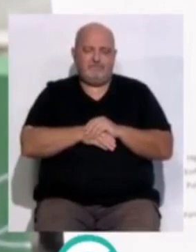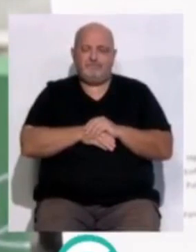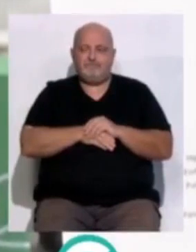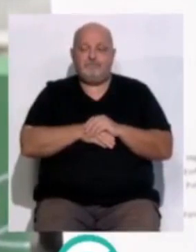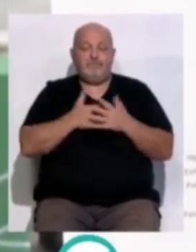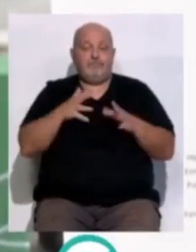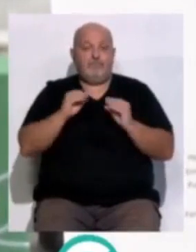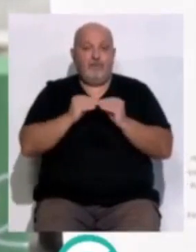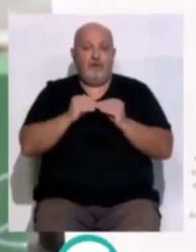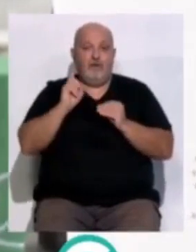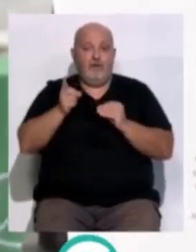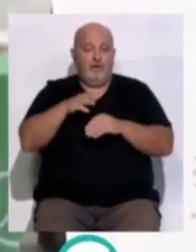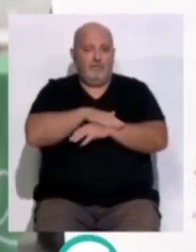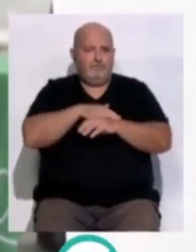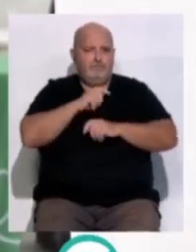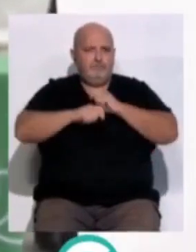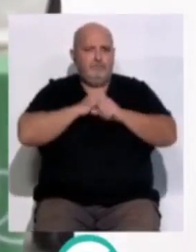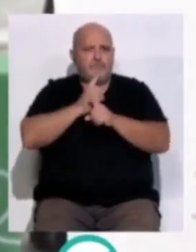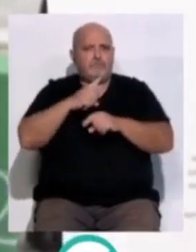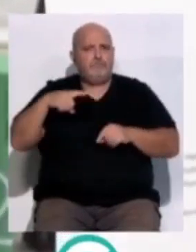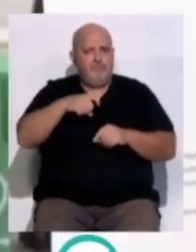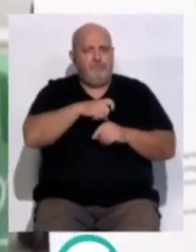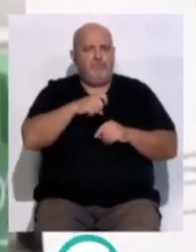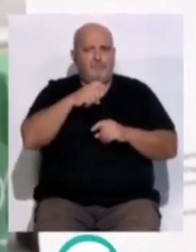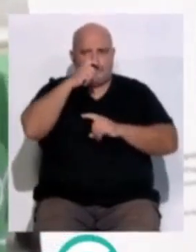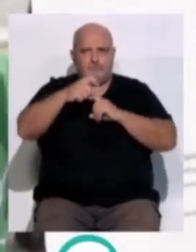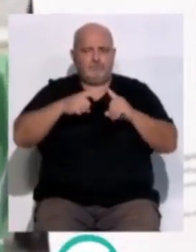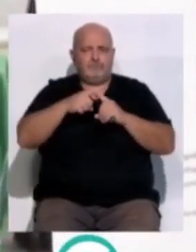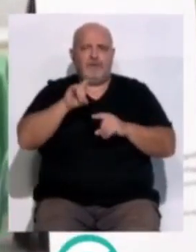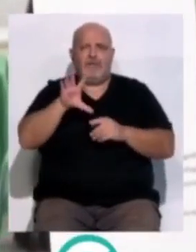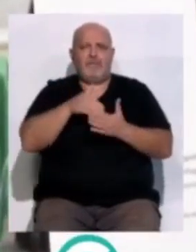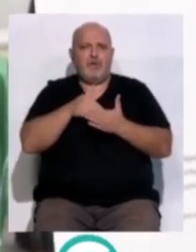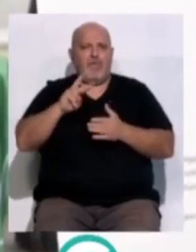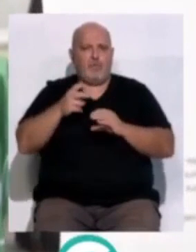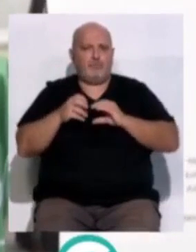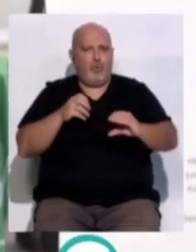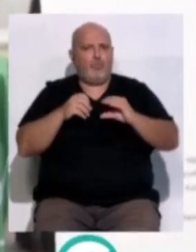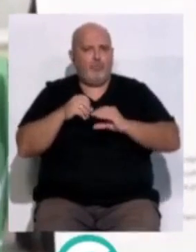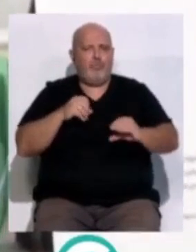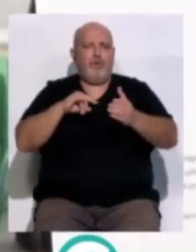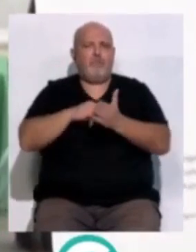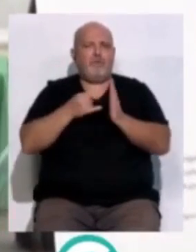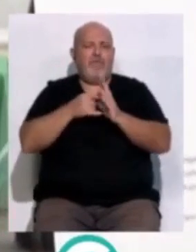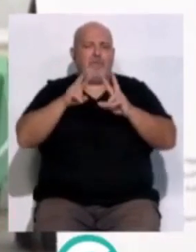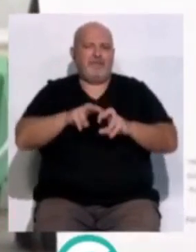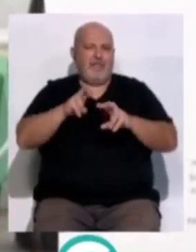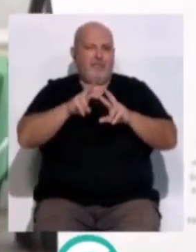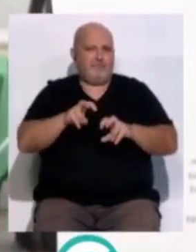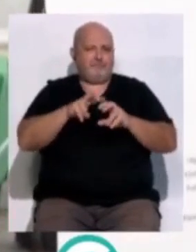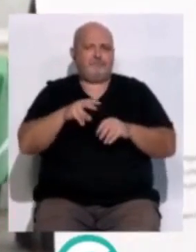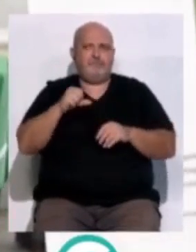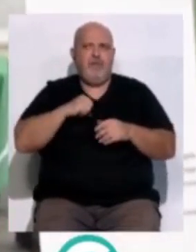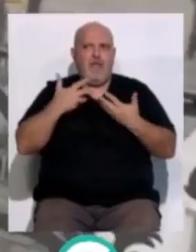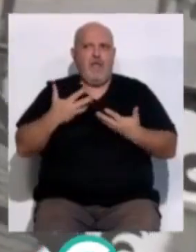De todas formas, no solamente la administración, la Asociación Española contra el Cáncer invierte todos los años más de 15 millones de euros en proyectos de investigación. Actualmente